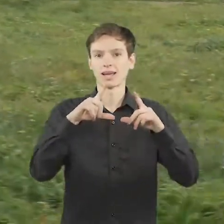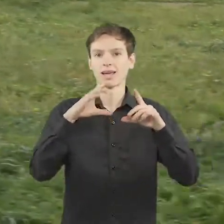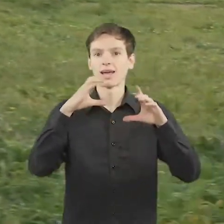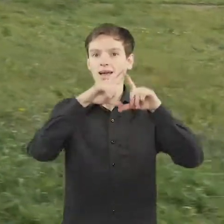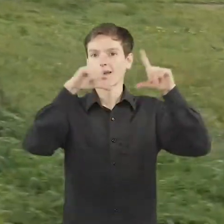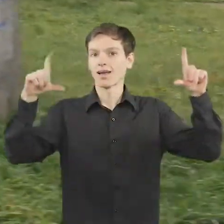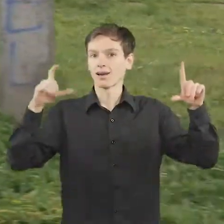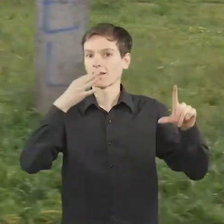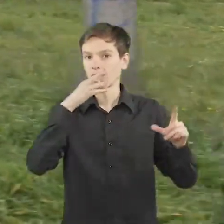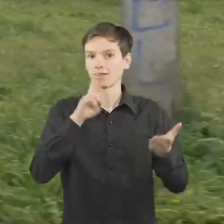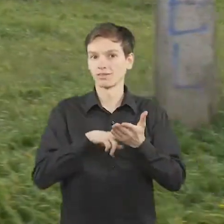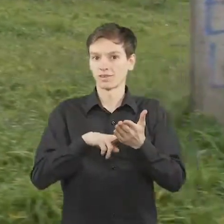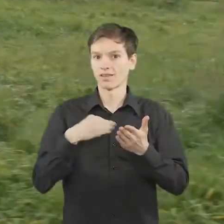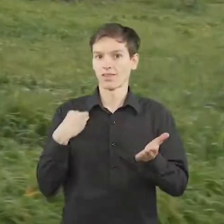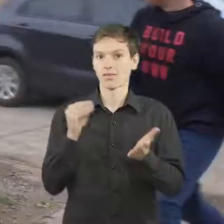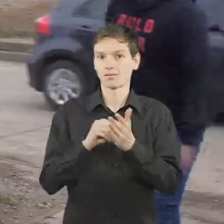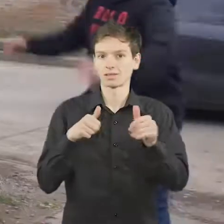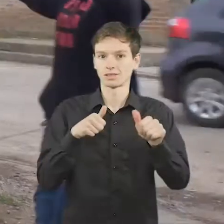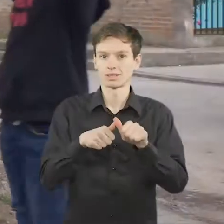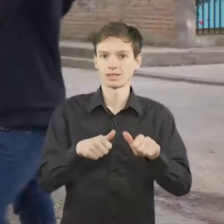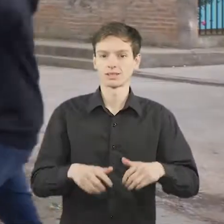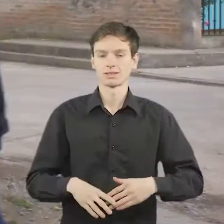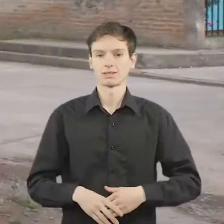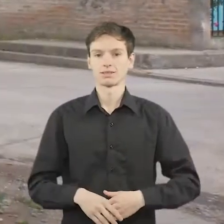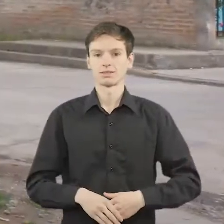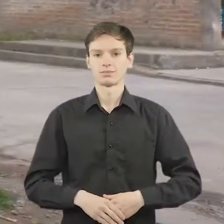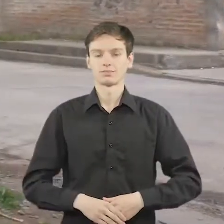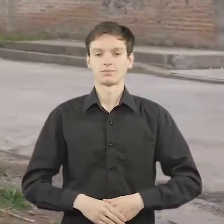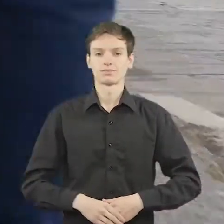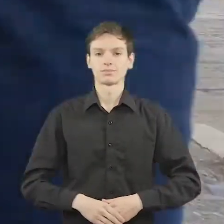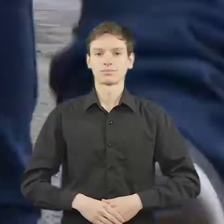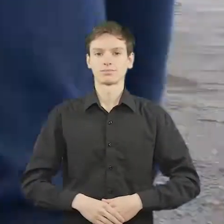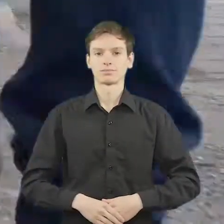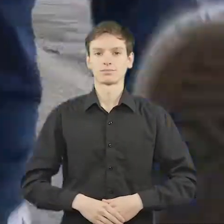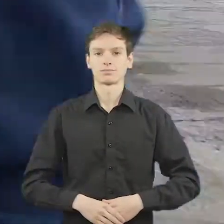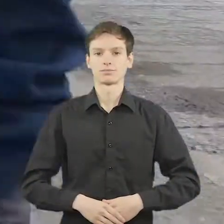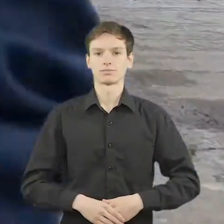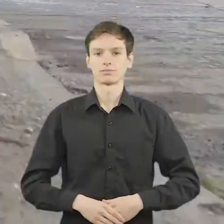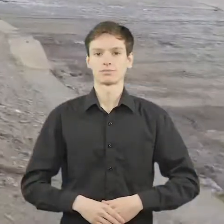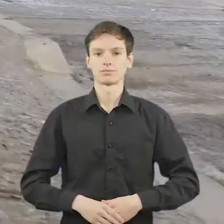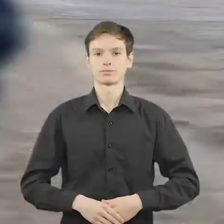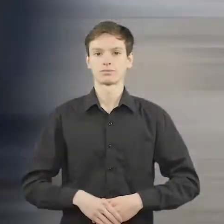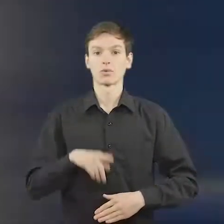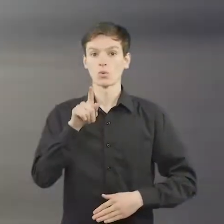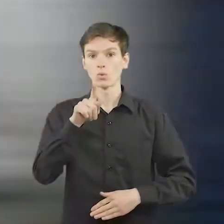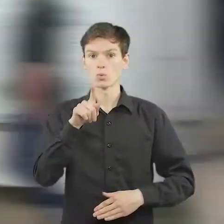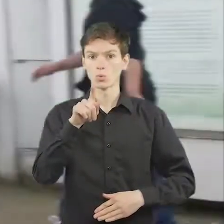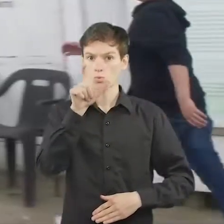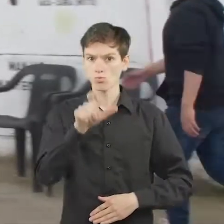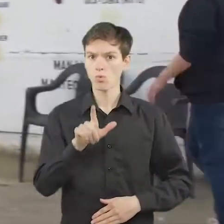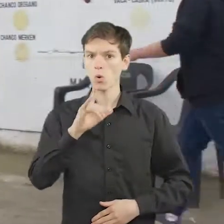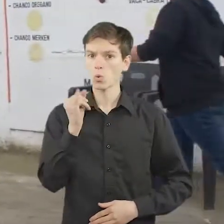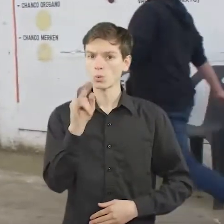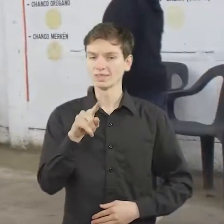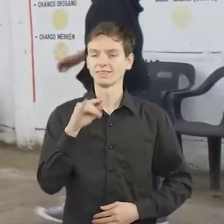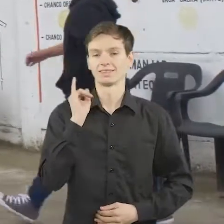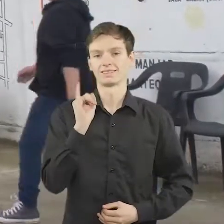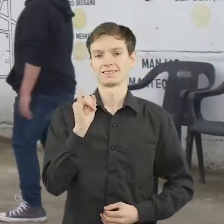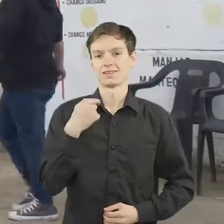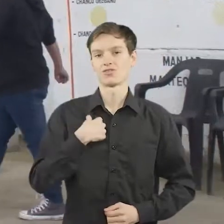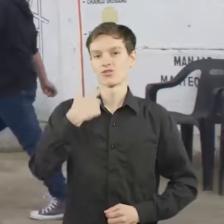la verdad y vayamos más cerca. Martín, el letrero, dice que sucese Chanco con denominación de origen. ¿Usted es Luis? Sí.